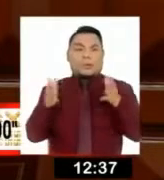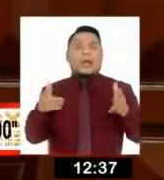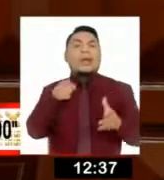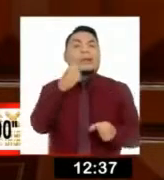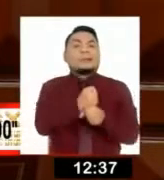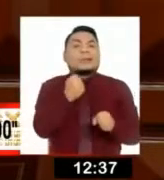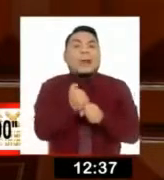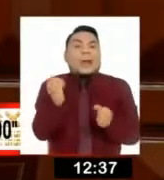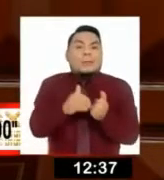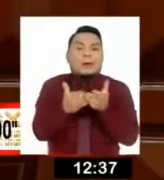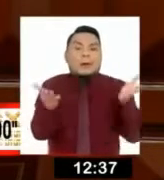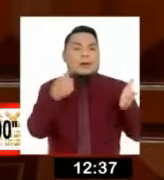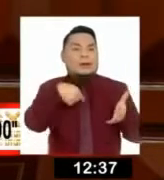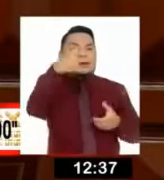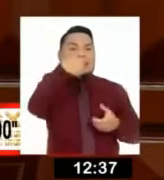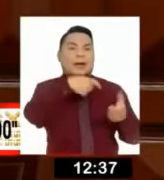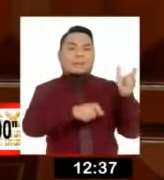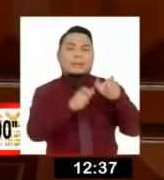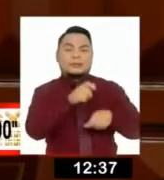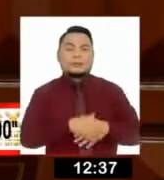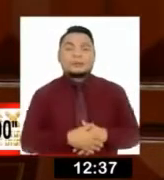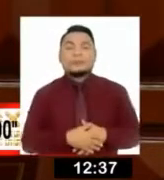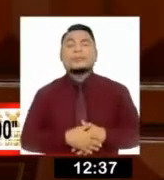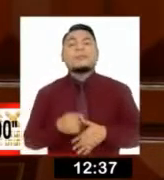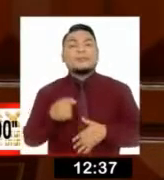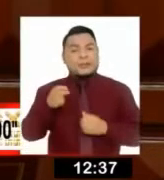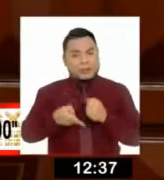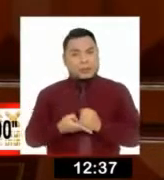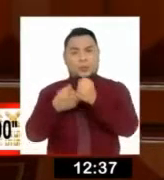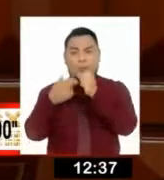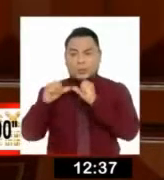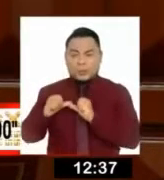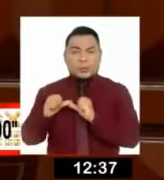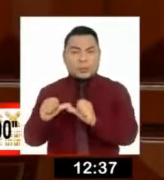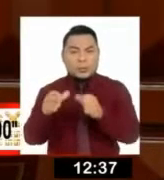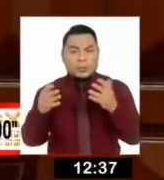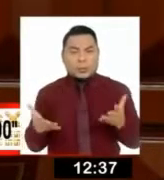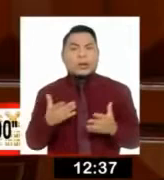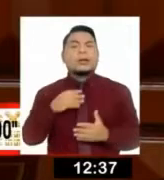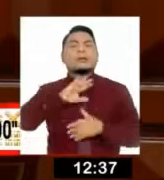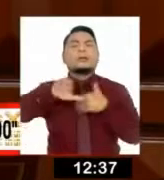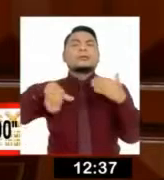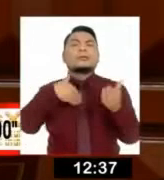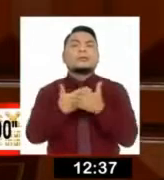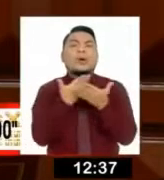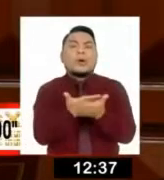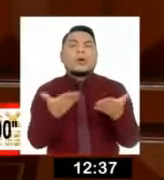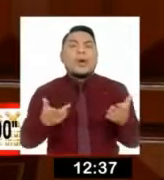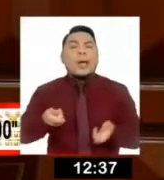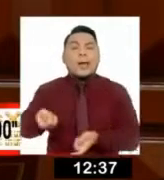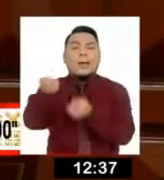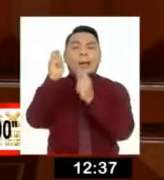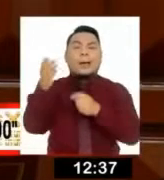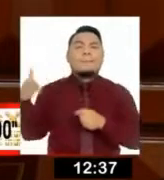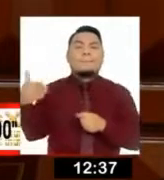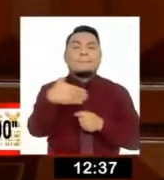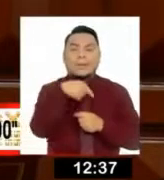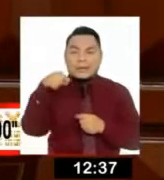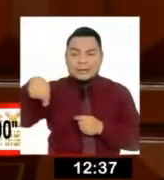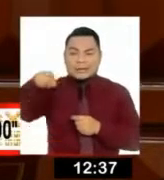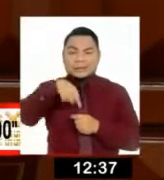digno. Aseguraremos la sostenibilidad en la explotación de recursos pesqueros y la